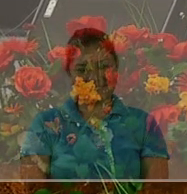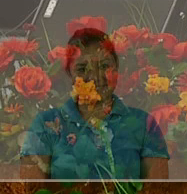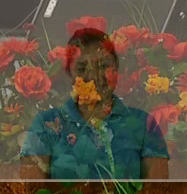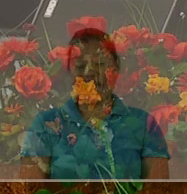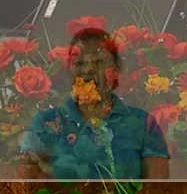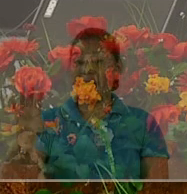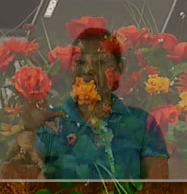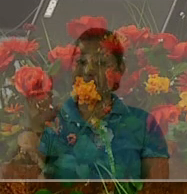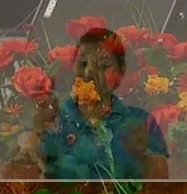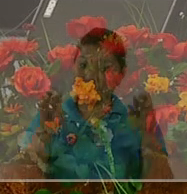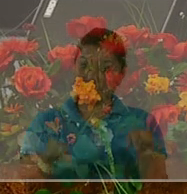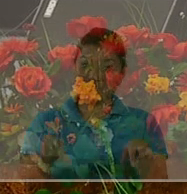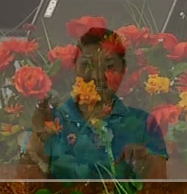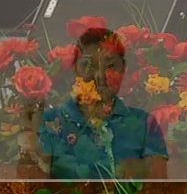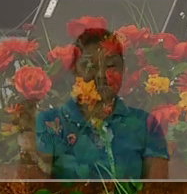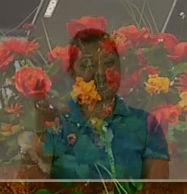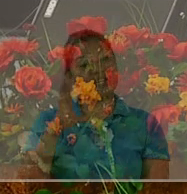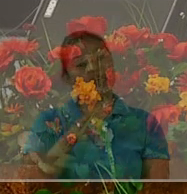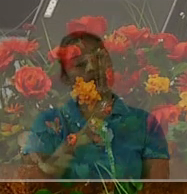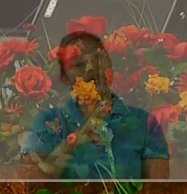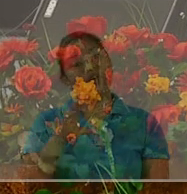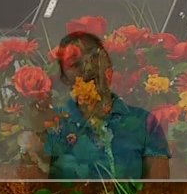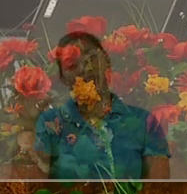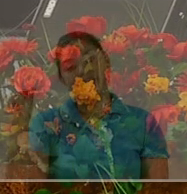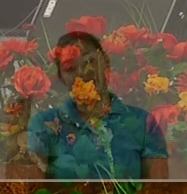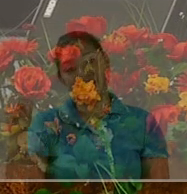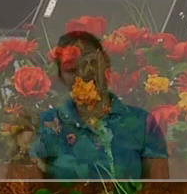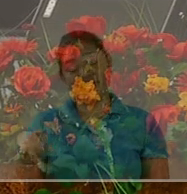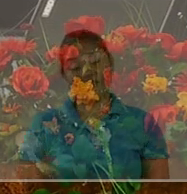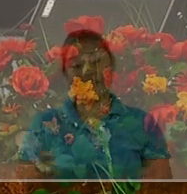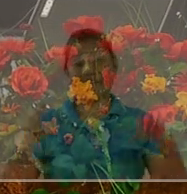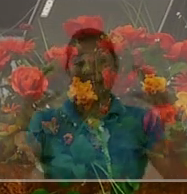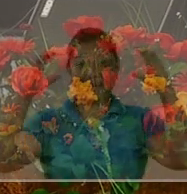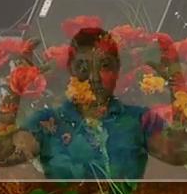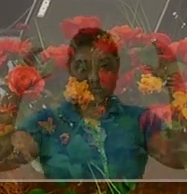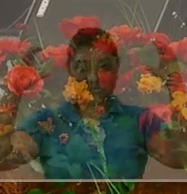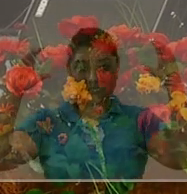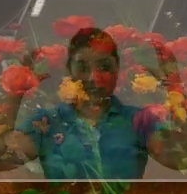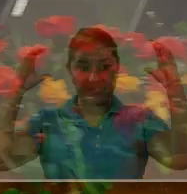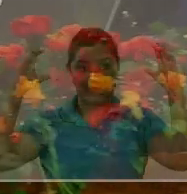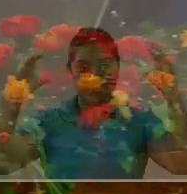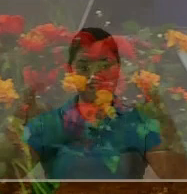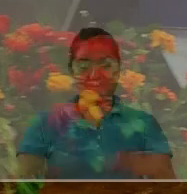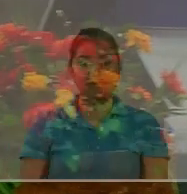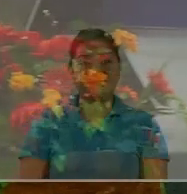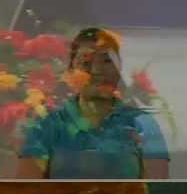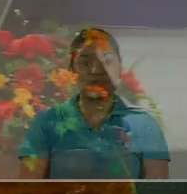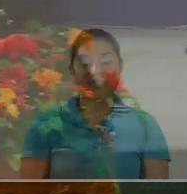discapacidad solo Déjenme poner un ejemplo de eso aunque aquí hay tela que